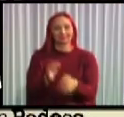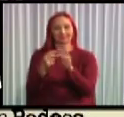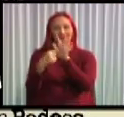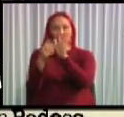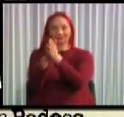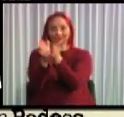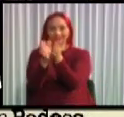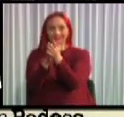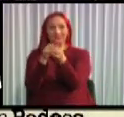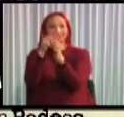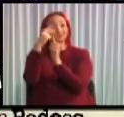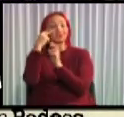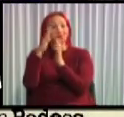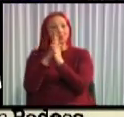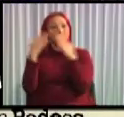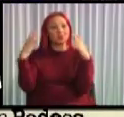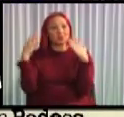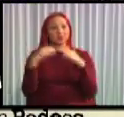Algo queda. ¡Bravo!